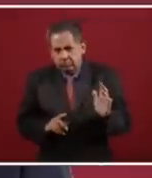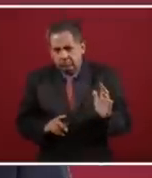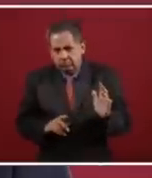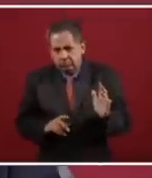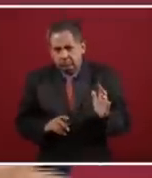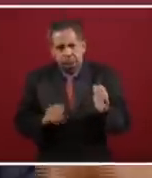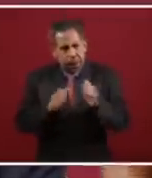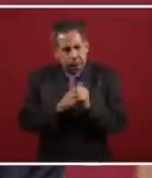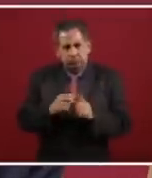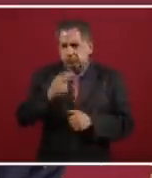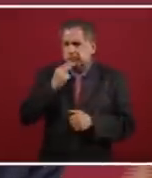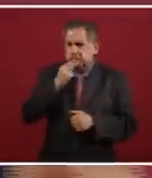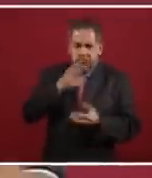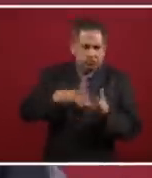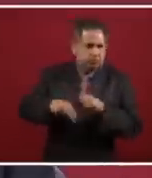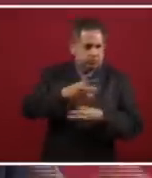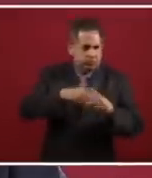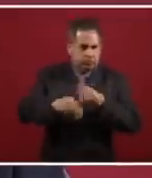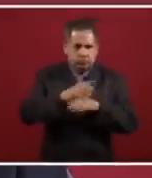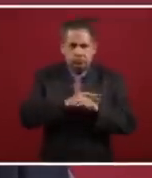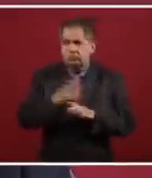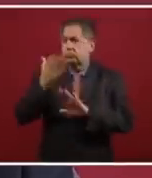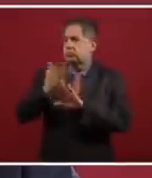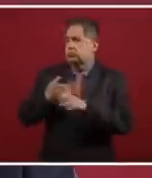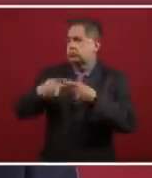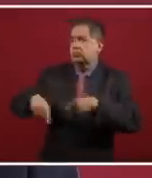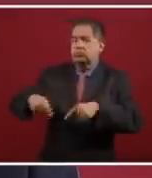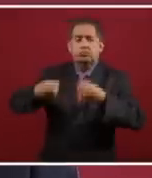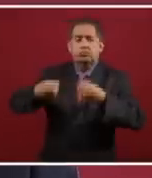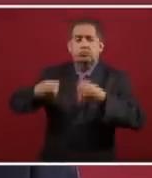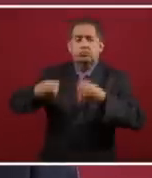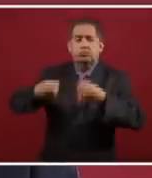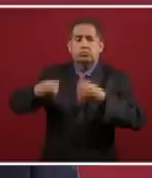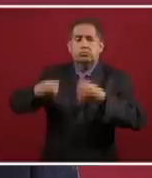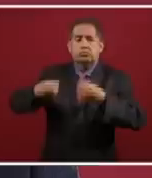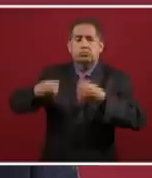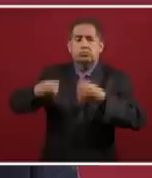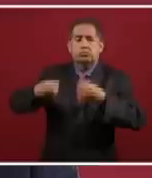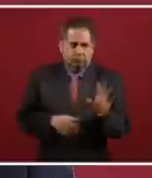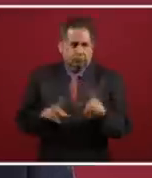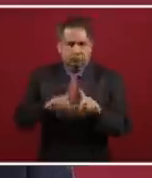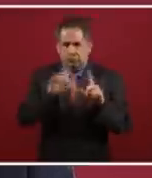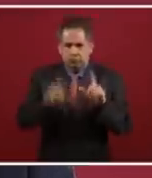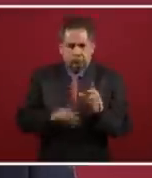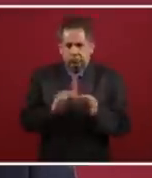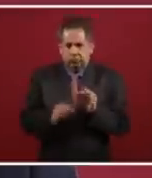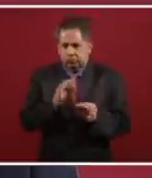con utilidades razonables, que no se afecte el interés nacional,